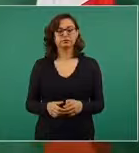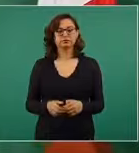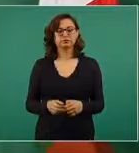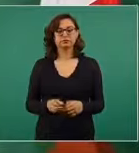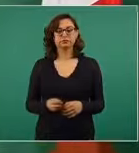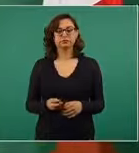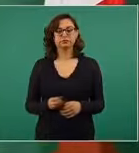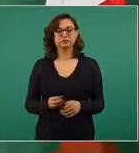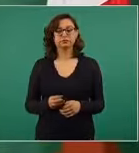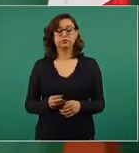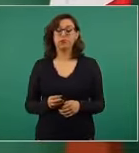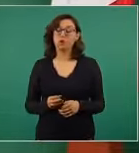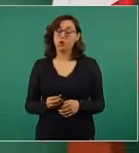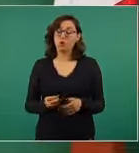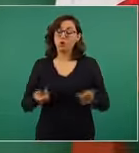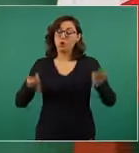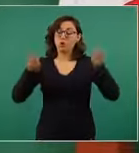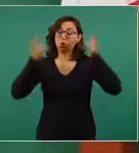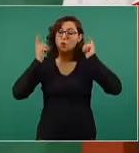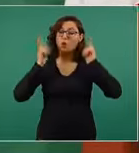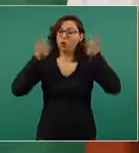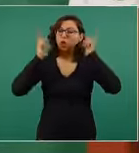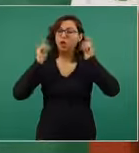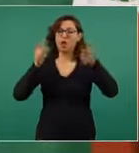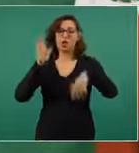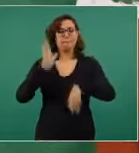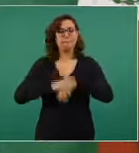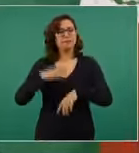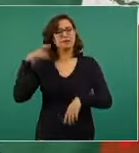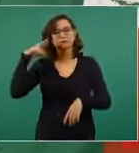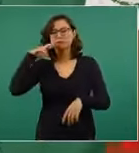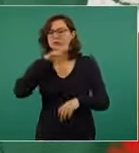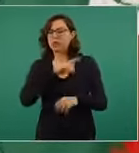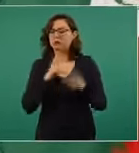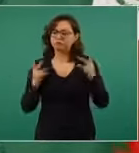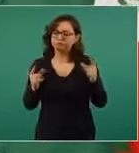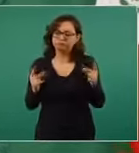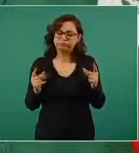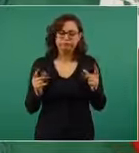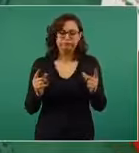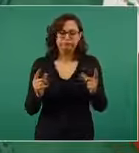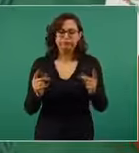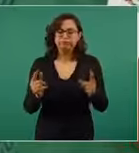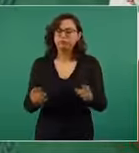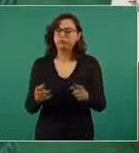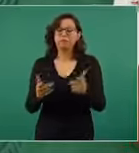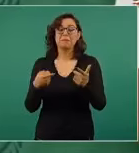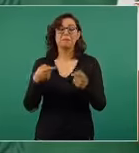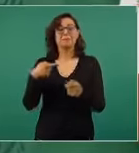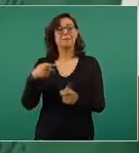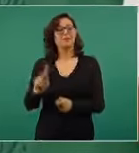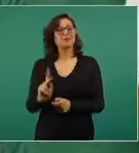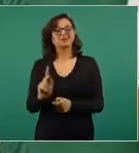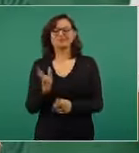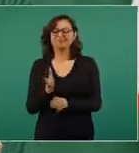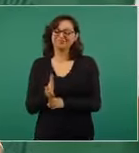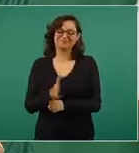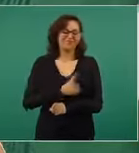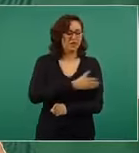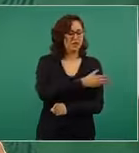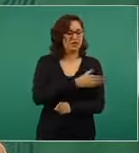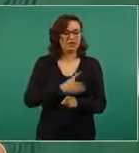Quisiéramos avanzar más, pero hizo mucho daño la política